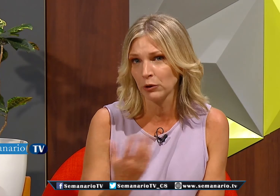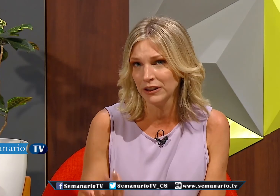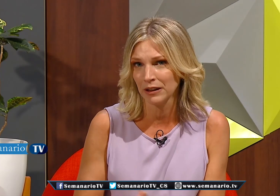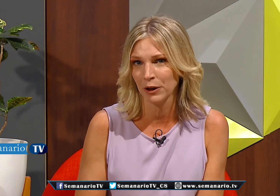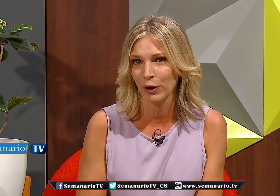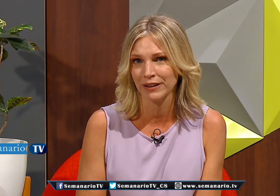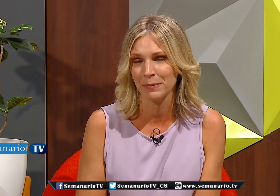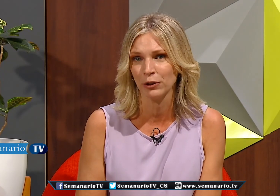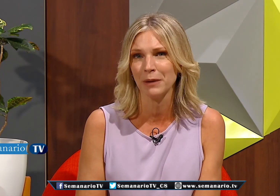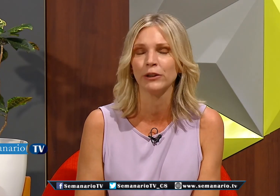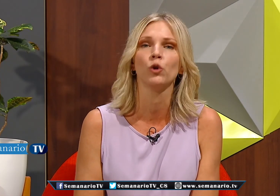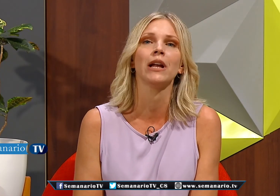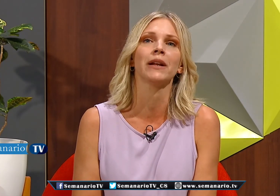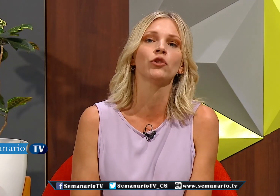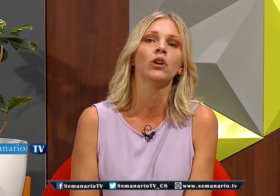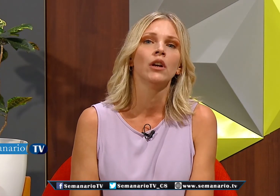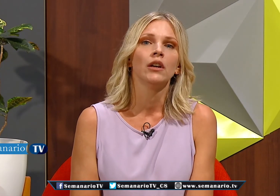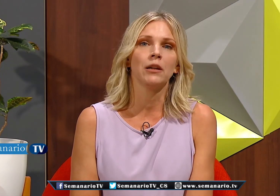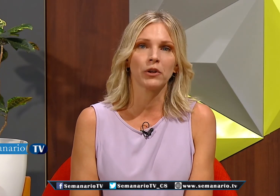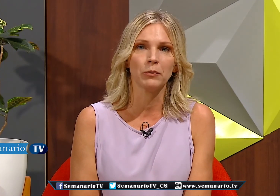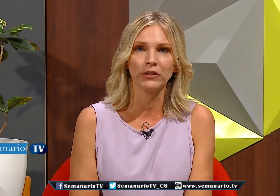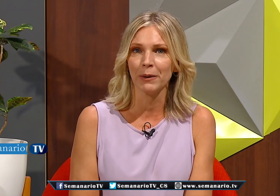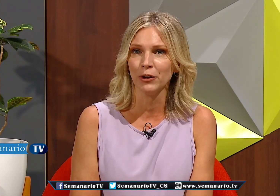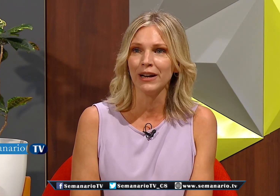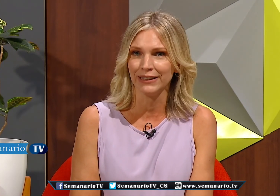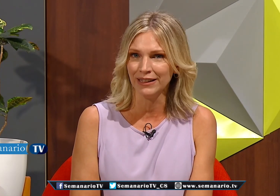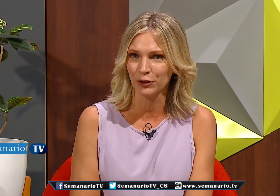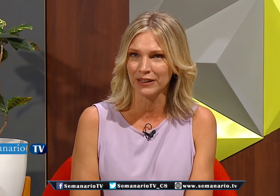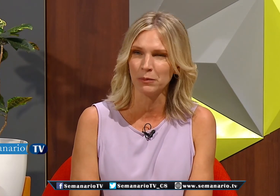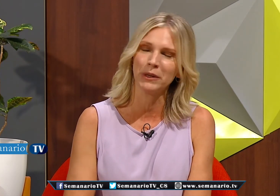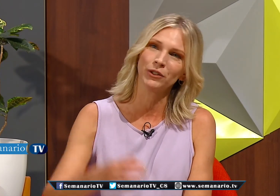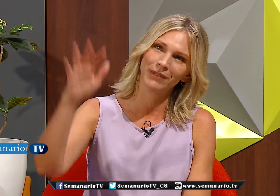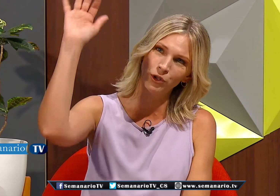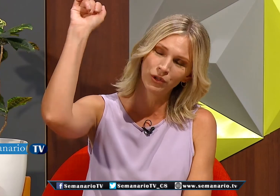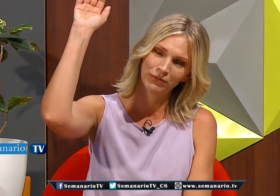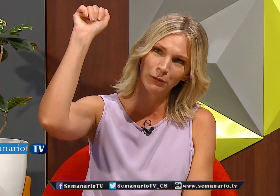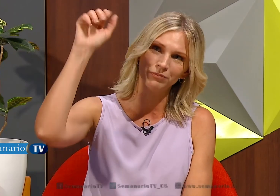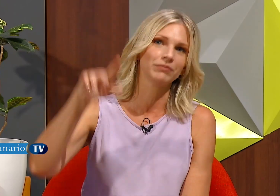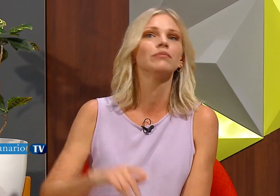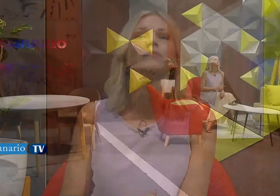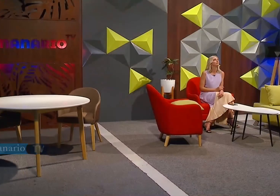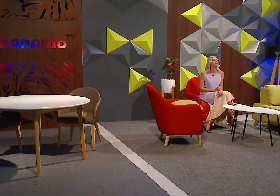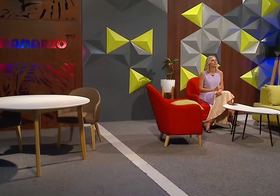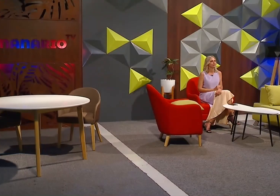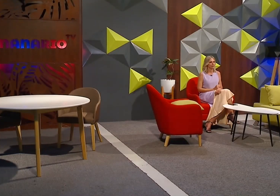los protagonistas también lo hacen ameno. Les mando un abrazo y el próximo sábado aquí nos estaremos viendo. Adiós. Chao.